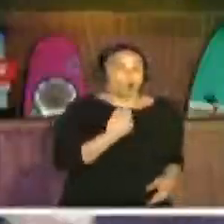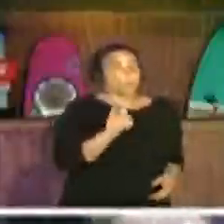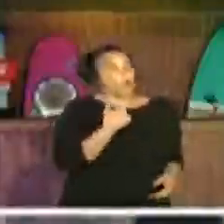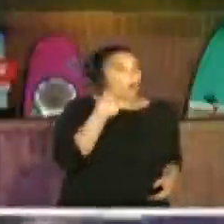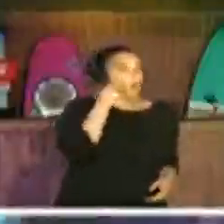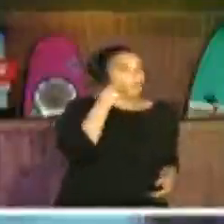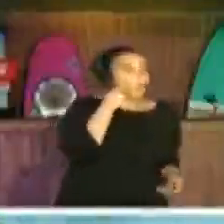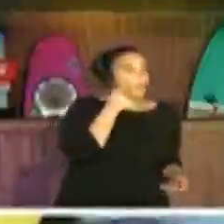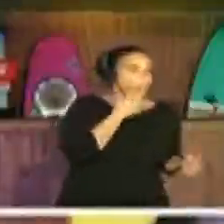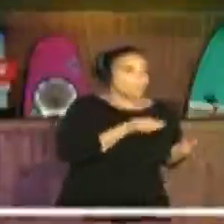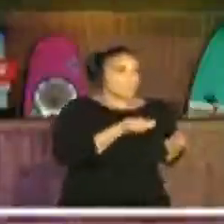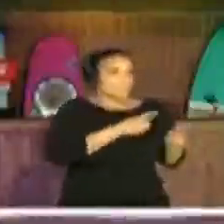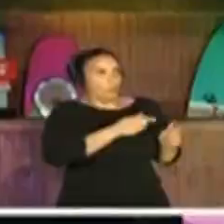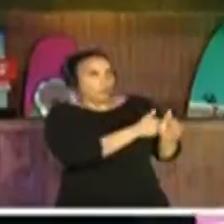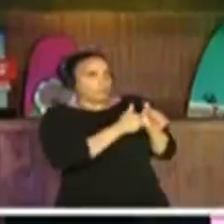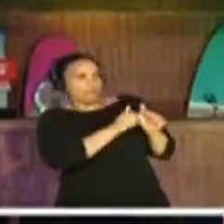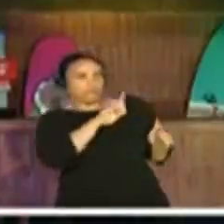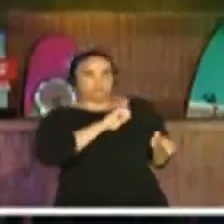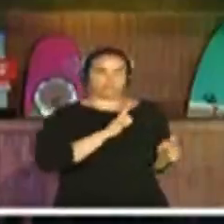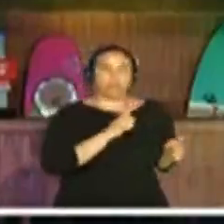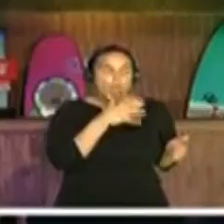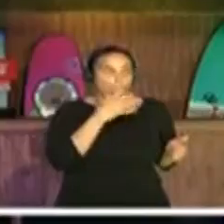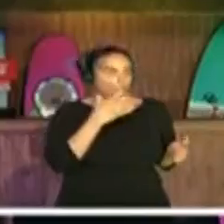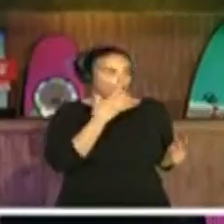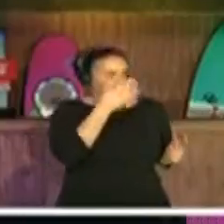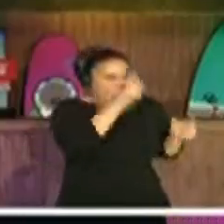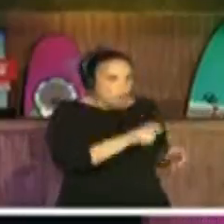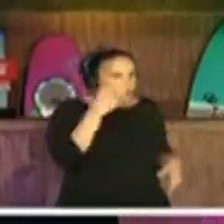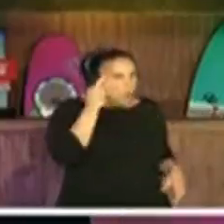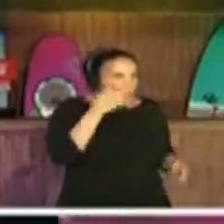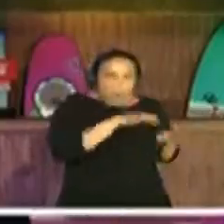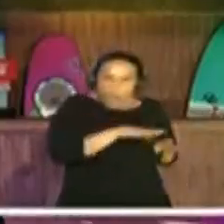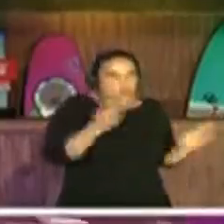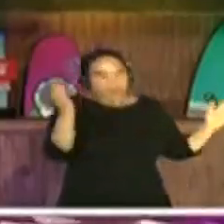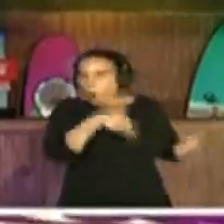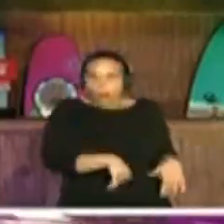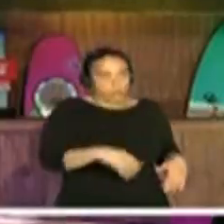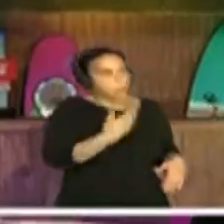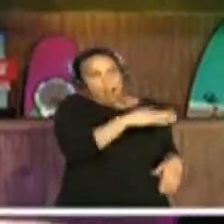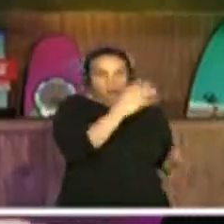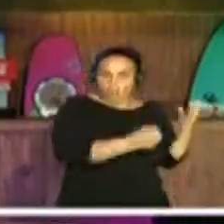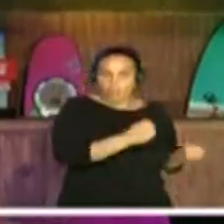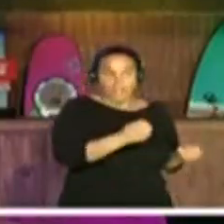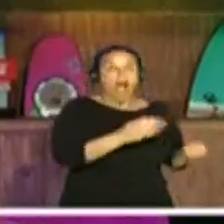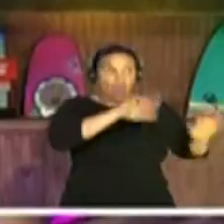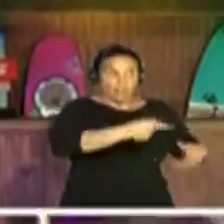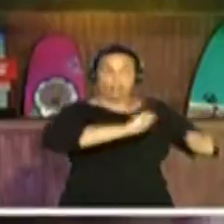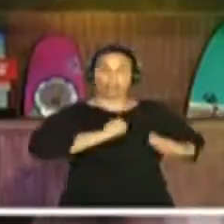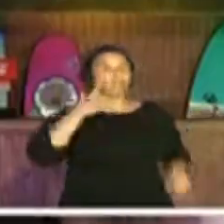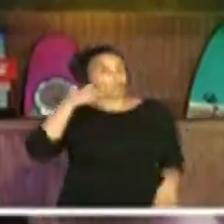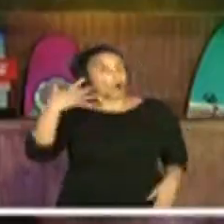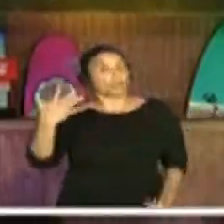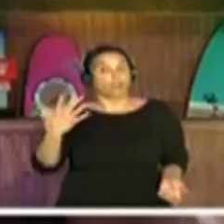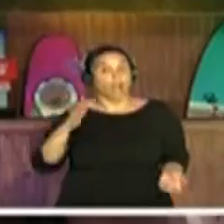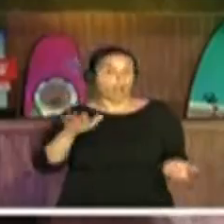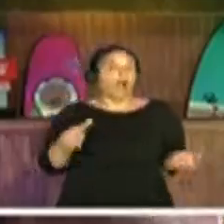me acerque, pues mujer con mala ley, como usted no he visto yo. Y sin querer usted me ha hecho famoso,